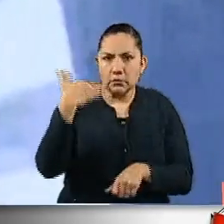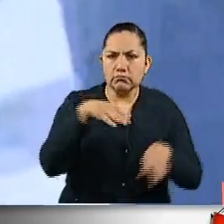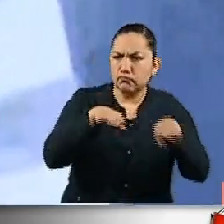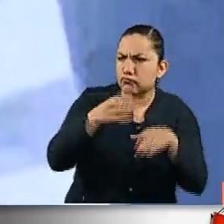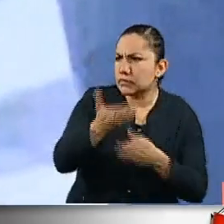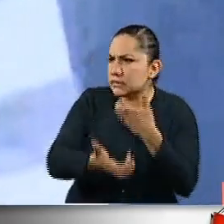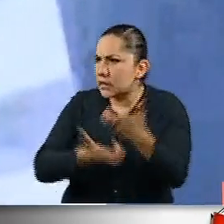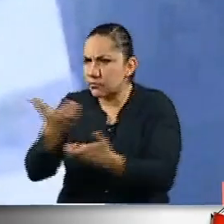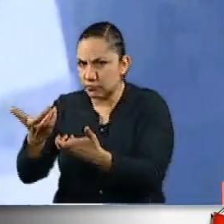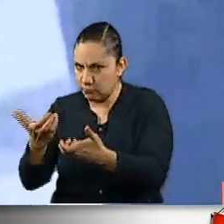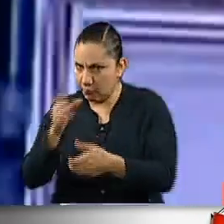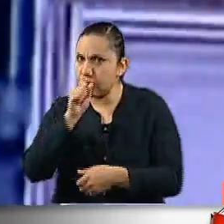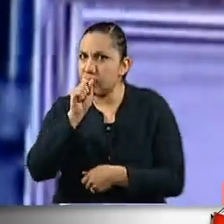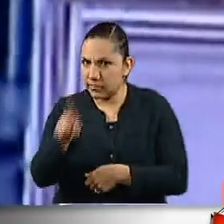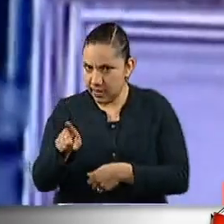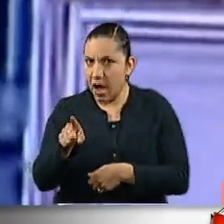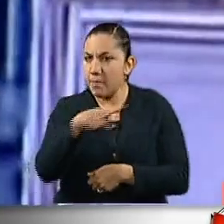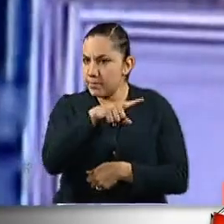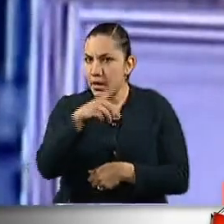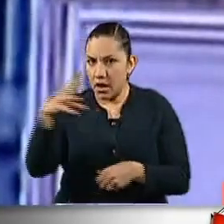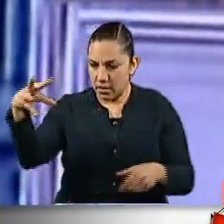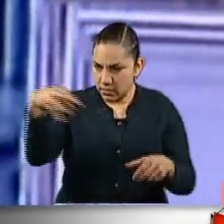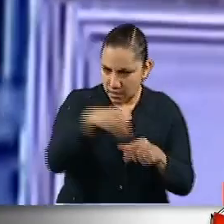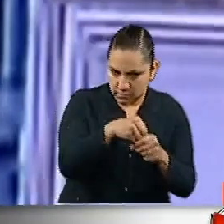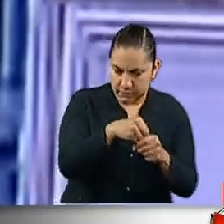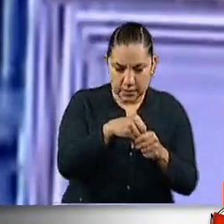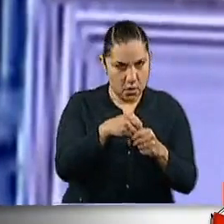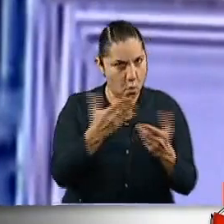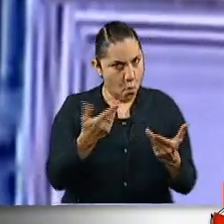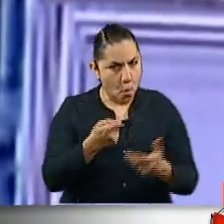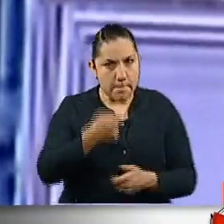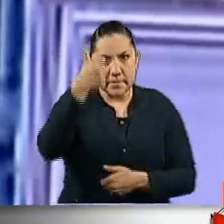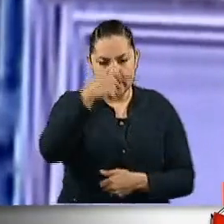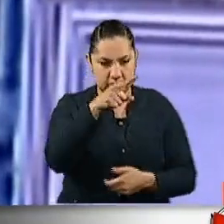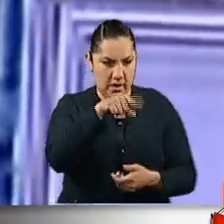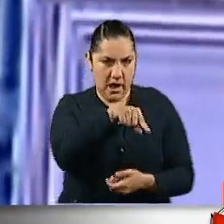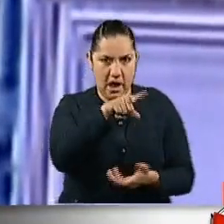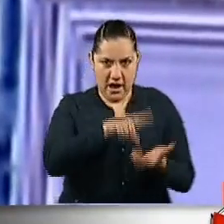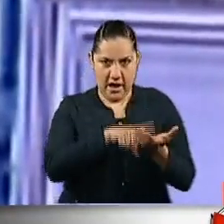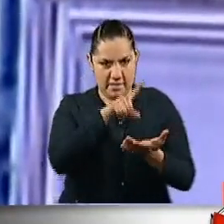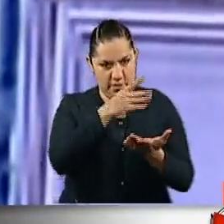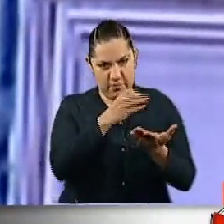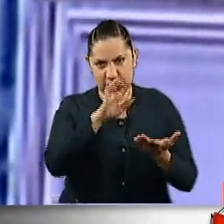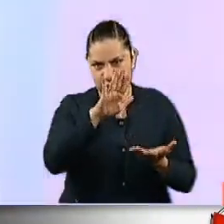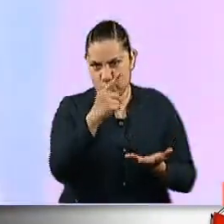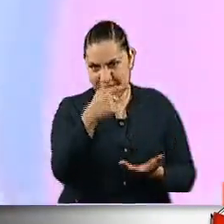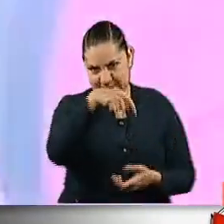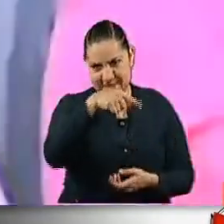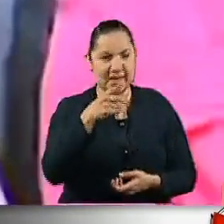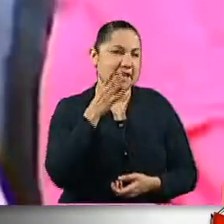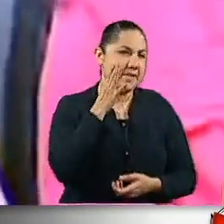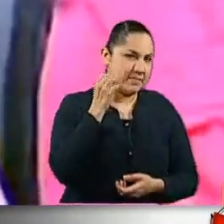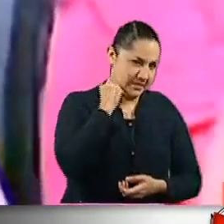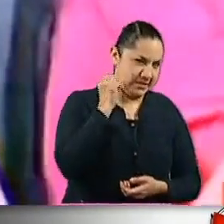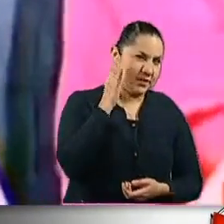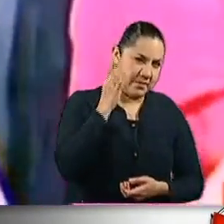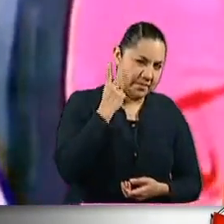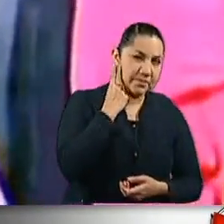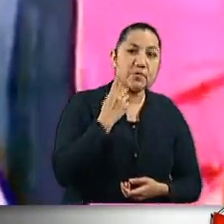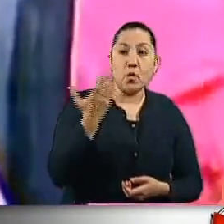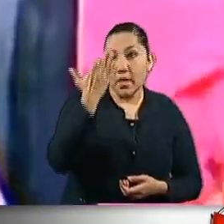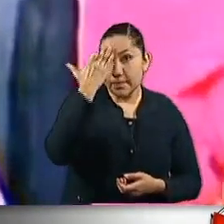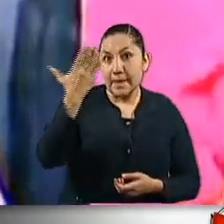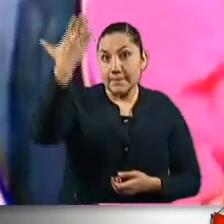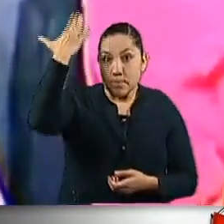un punto histórico, 1977, con la legislatura 50, cuando México transitaba hacia la